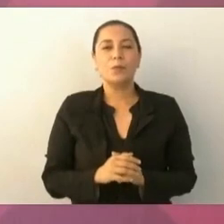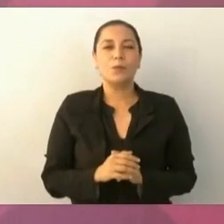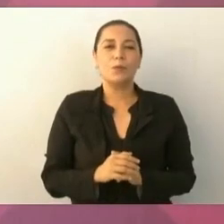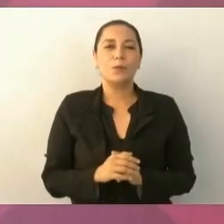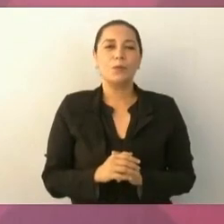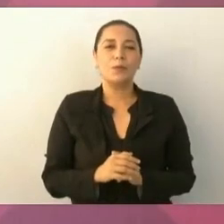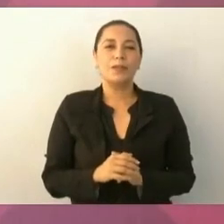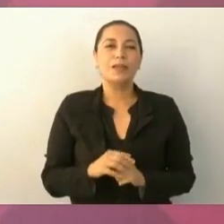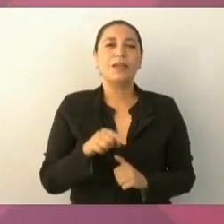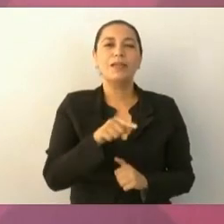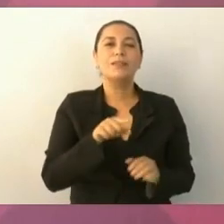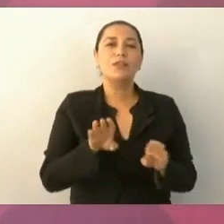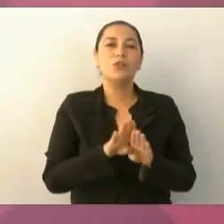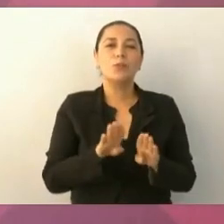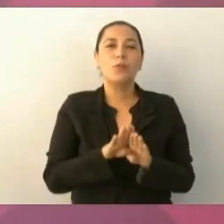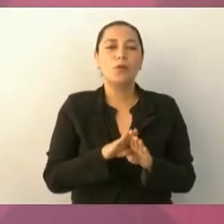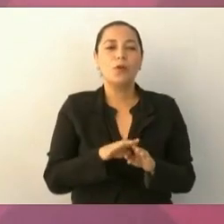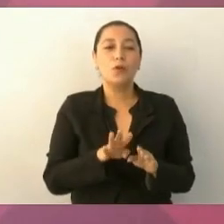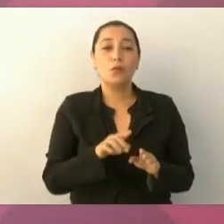cargo, es encargo.